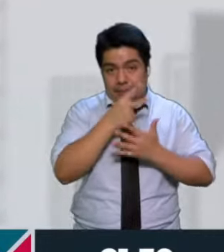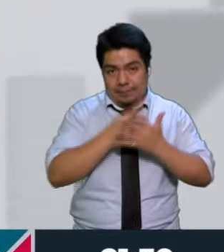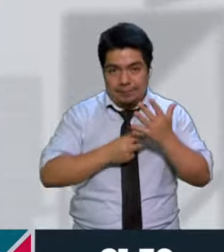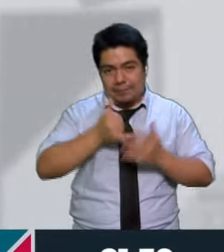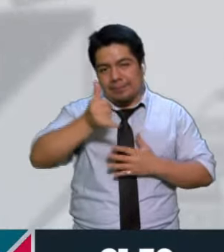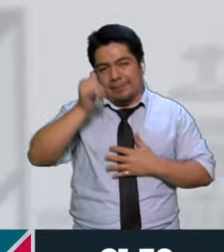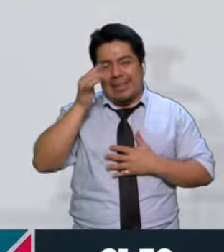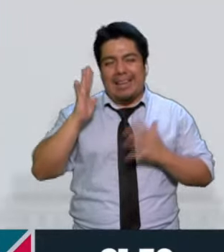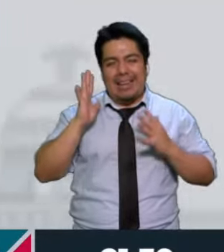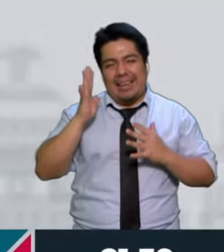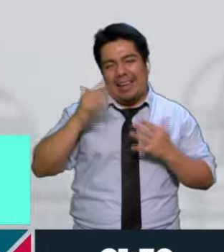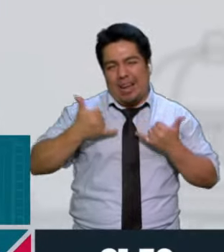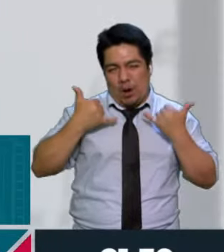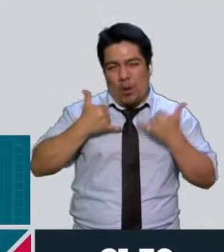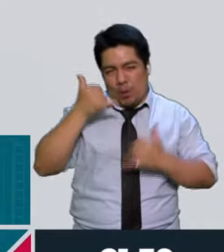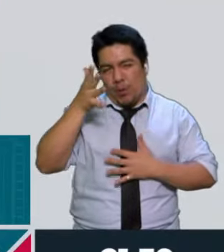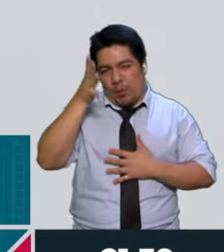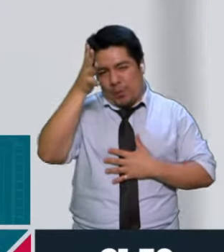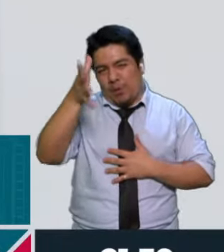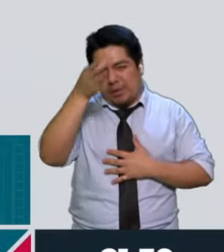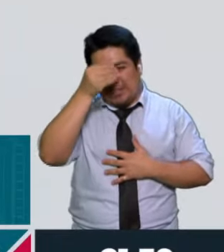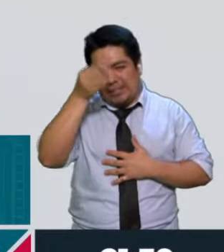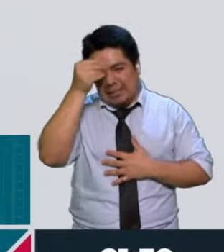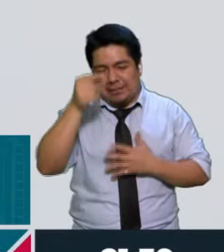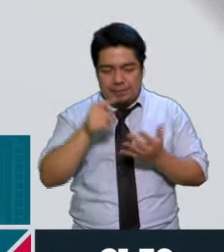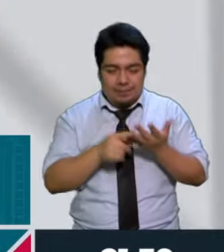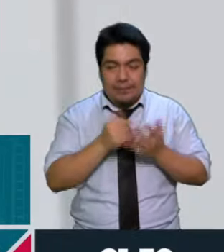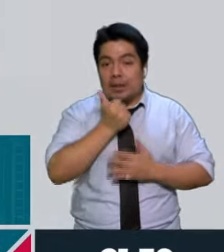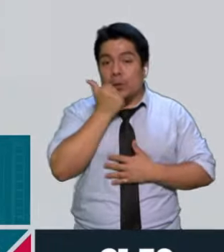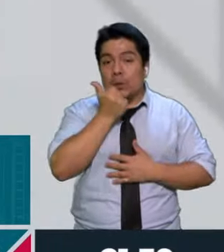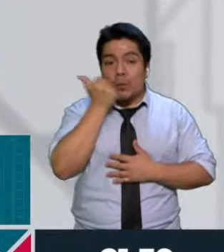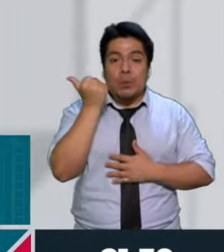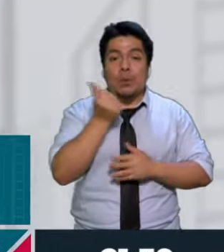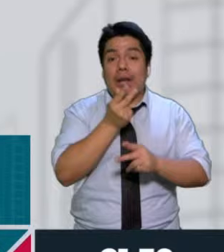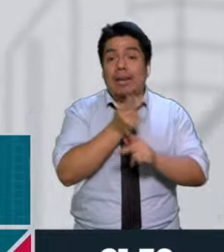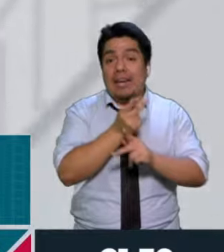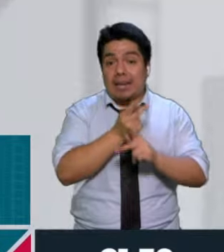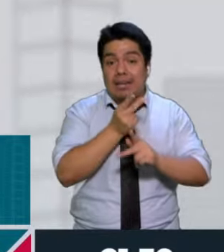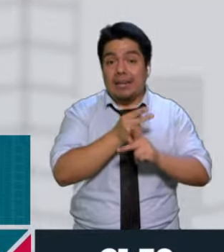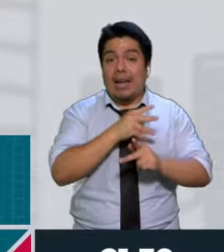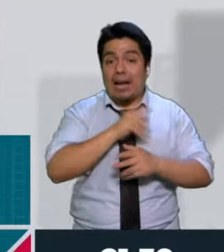Construyendo el Futuro, los estudiantes de bachillerato todos